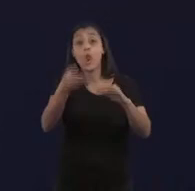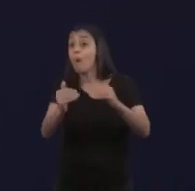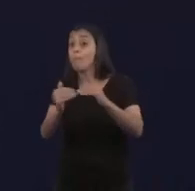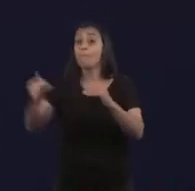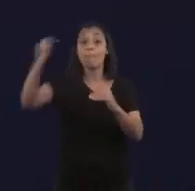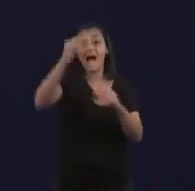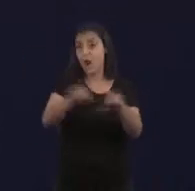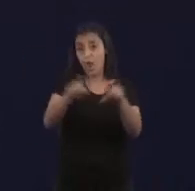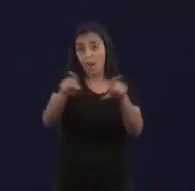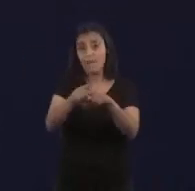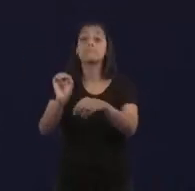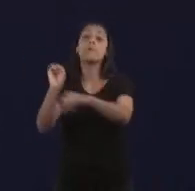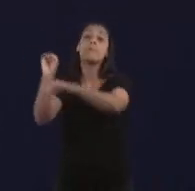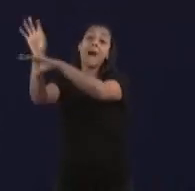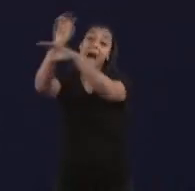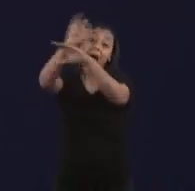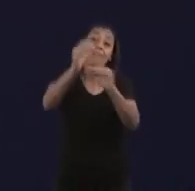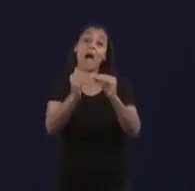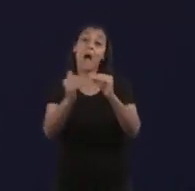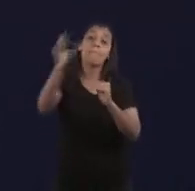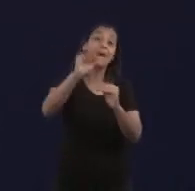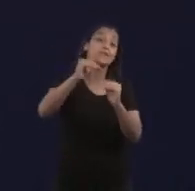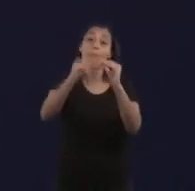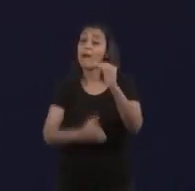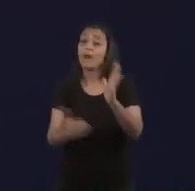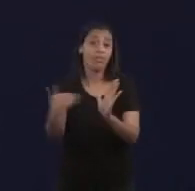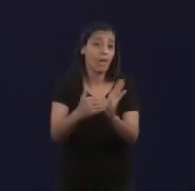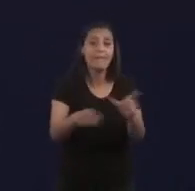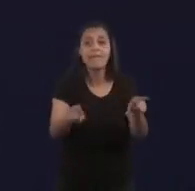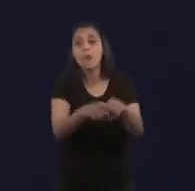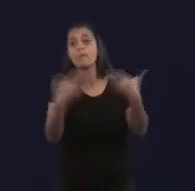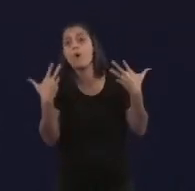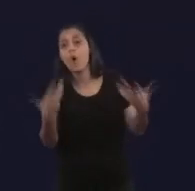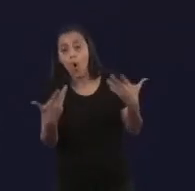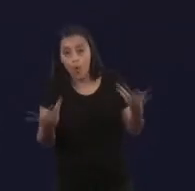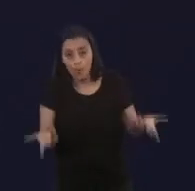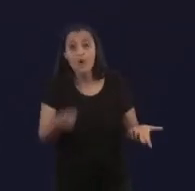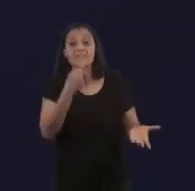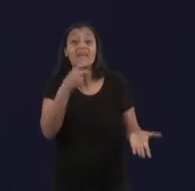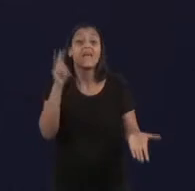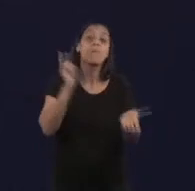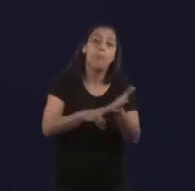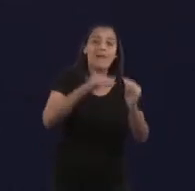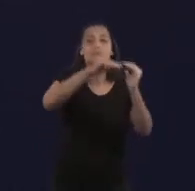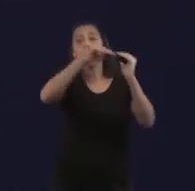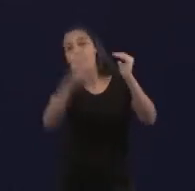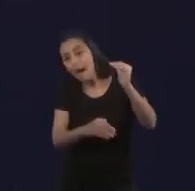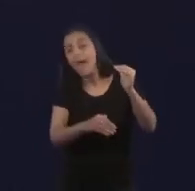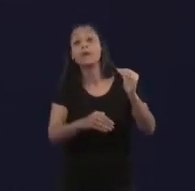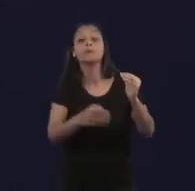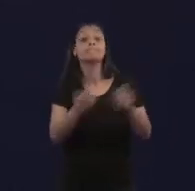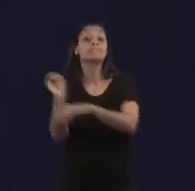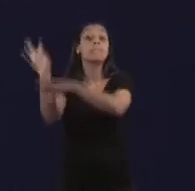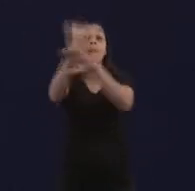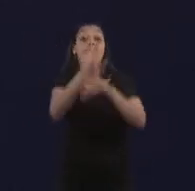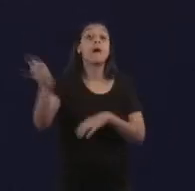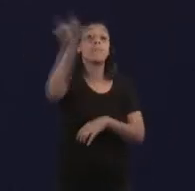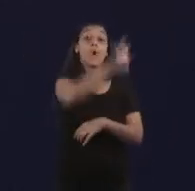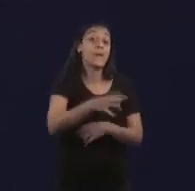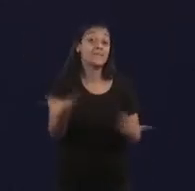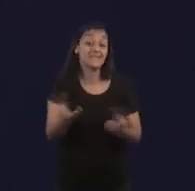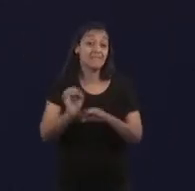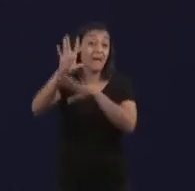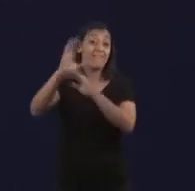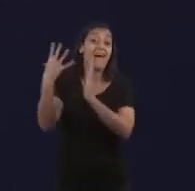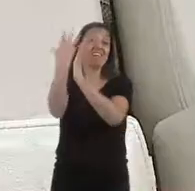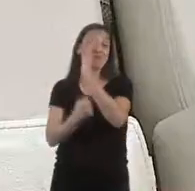y si baja el impuesto, baja la alícuota o baja la recaudación, claramente las provincias reciben menos.